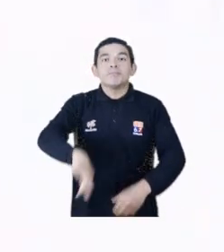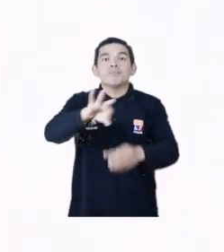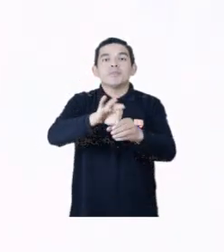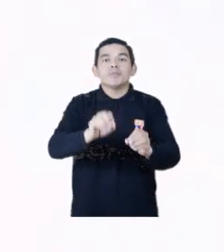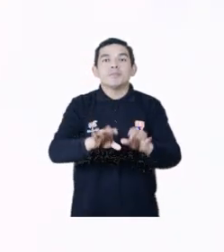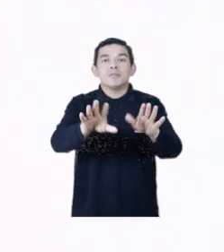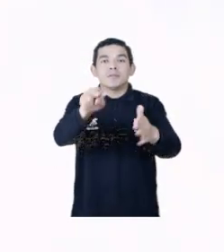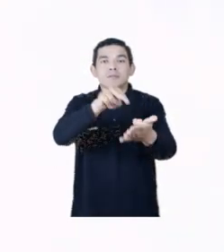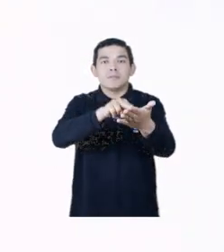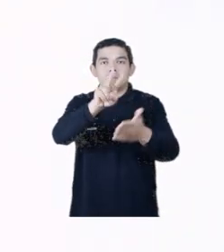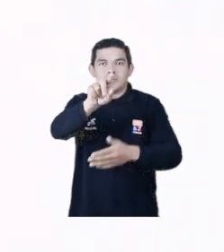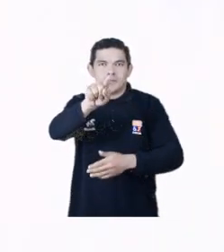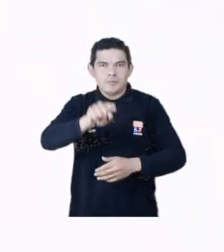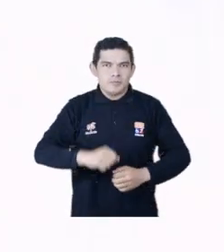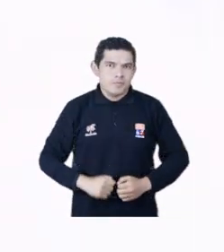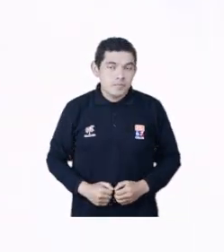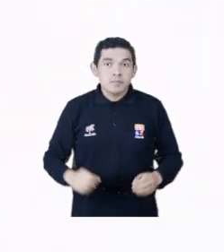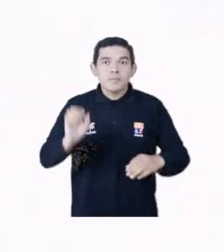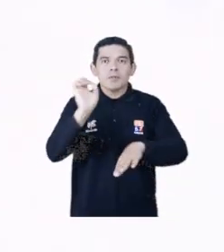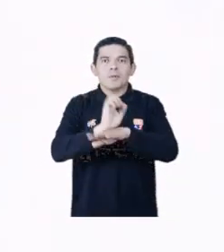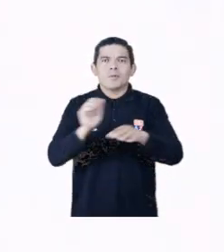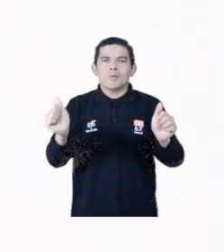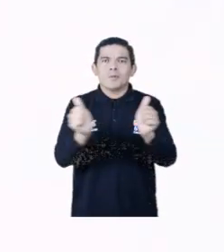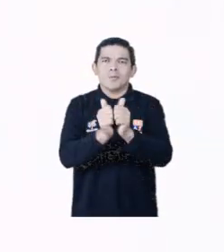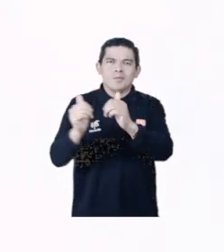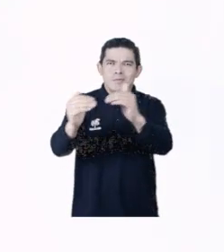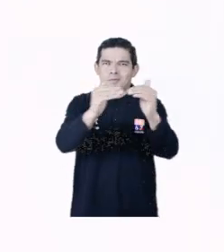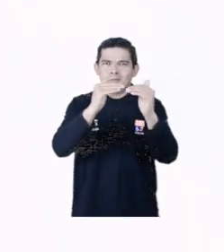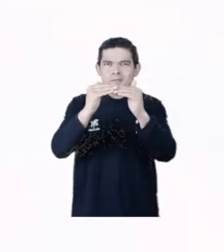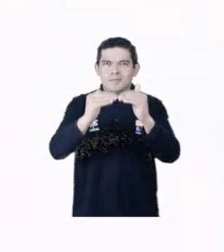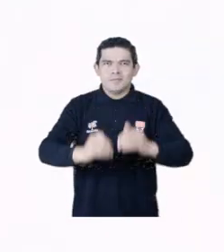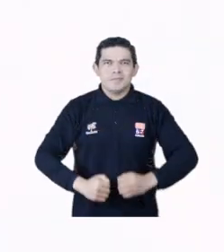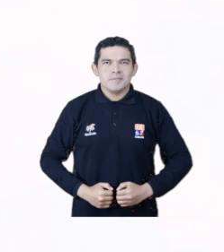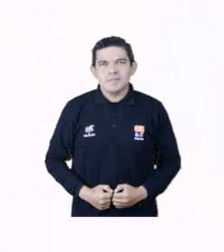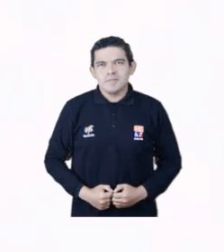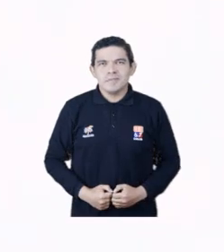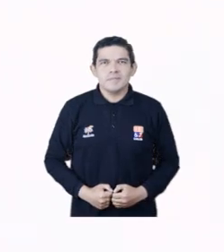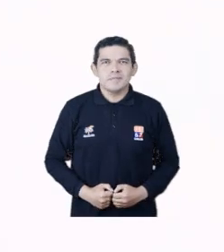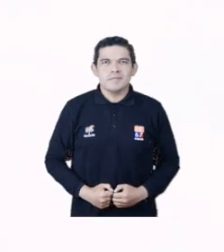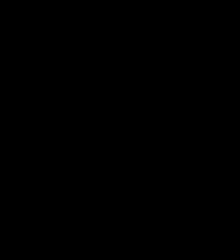Elecciones Generales 2021. Ecuador unido en democracia.